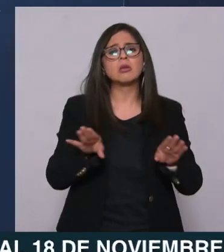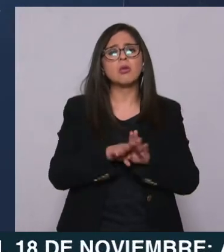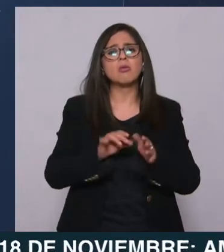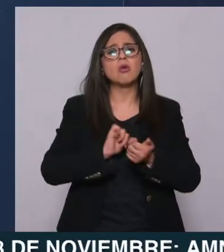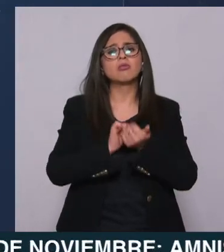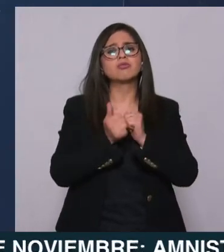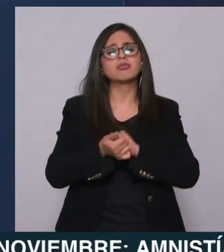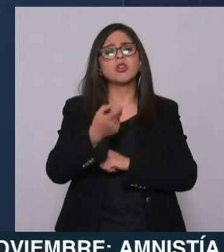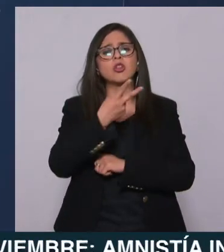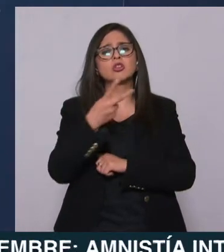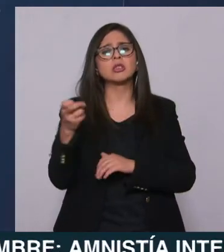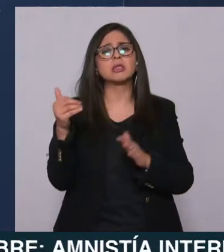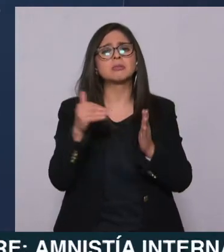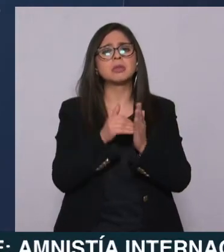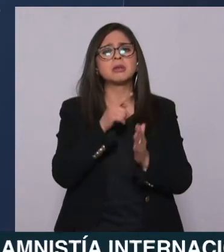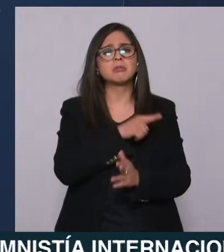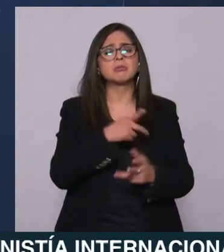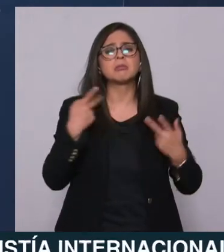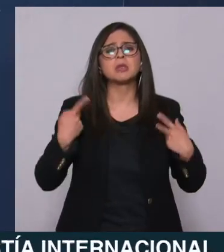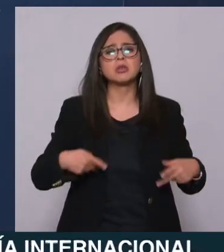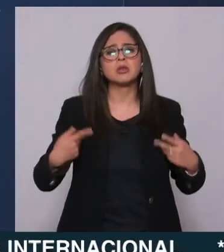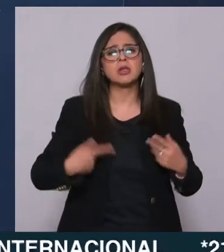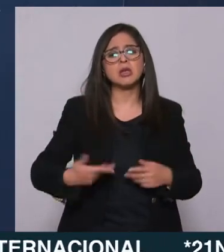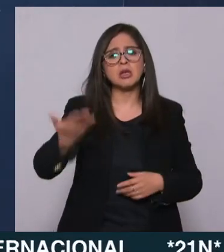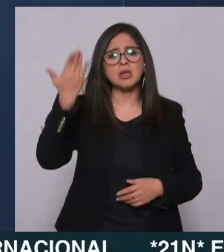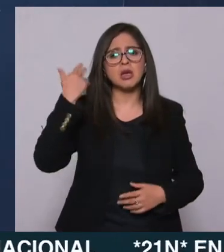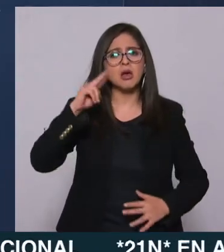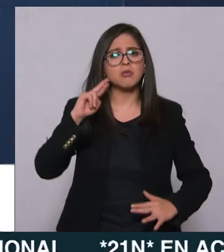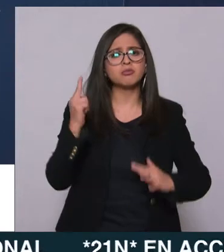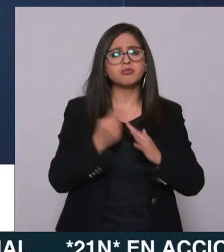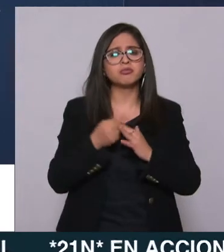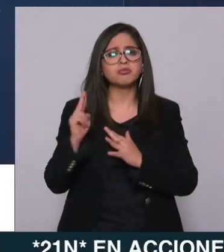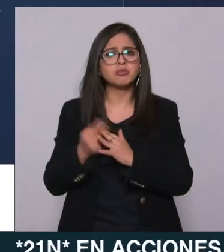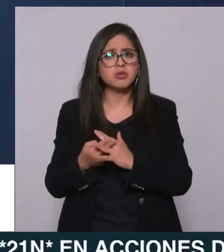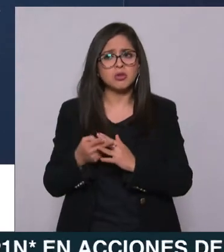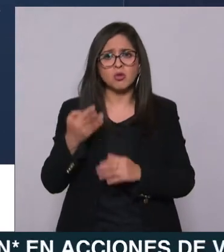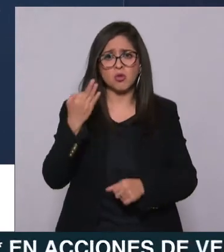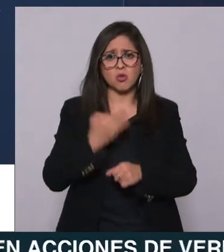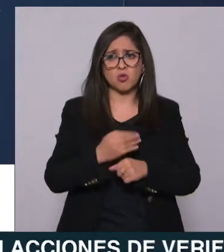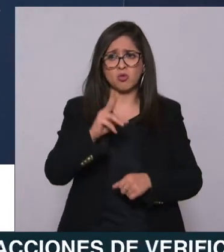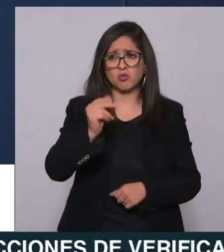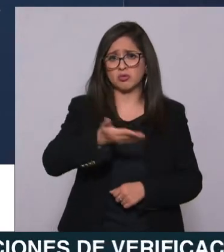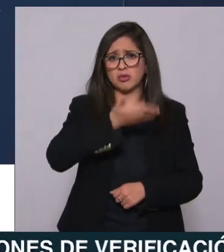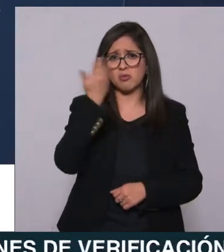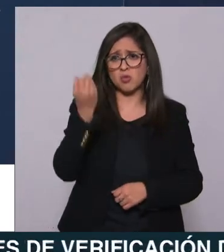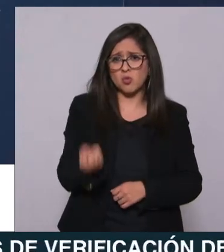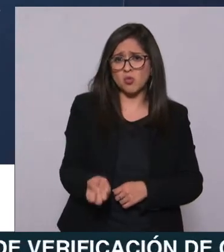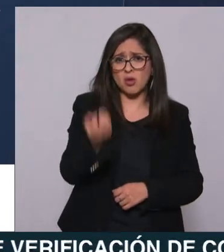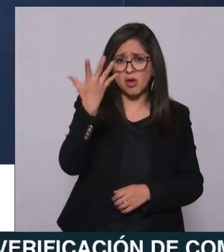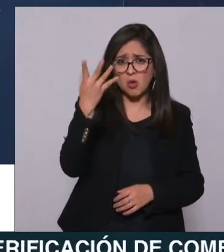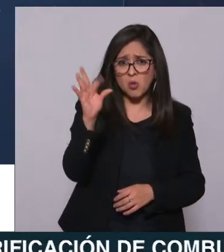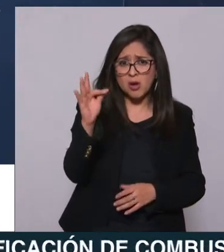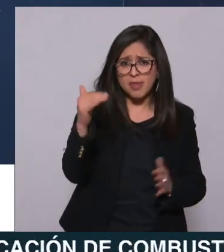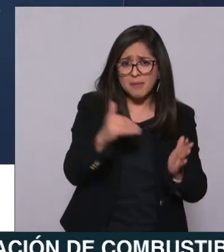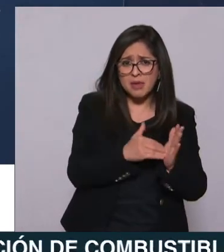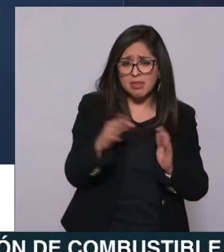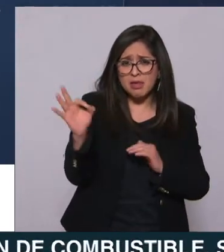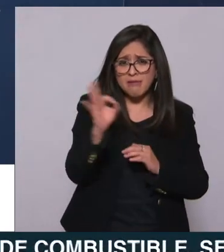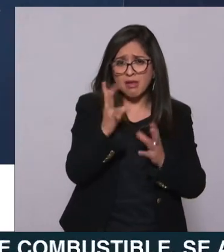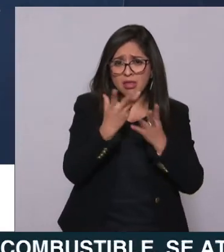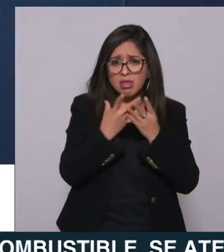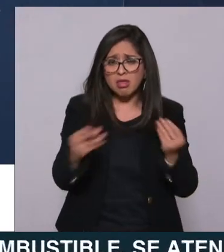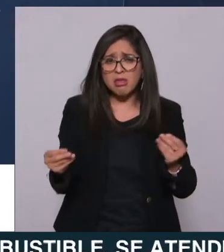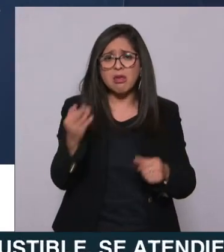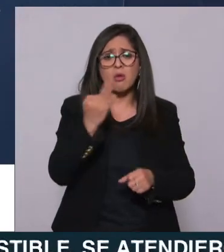causaron. 200,000 personas asesinadas, no sabemos cuántas, quizá 40,000 desaparecidas, ni